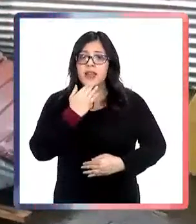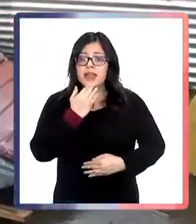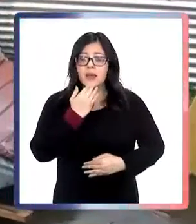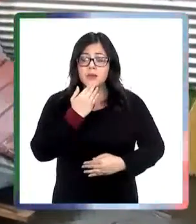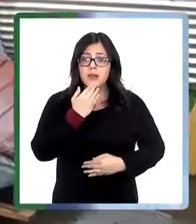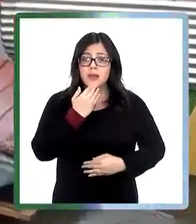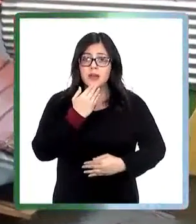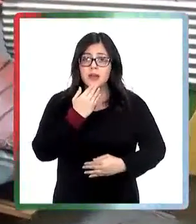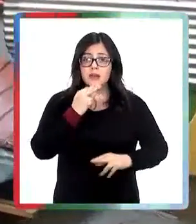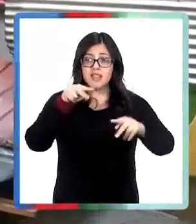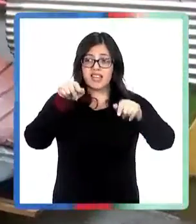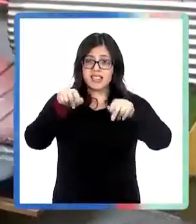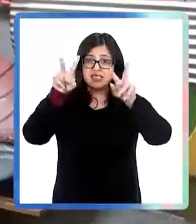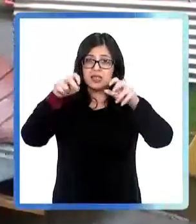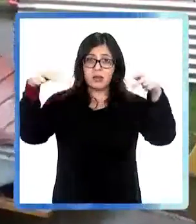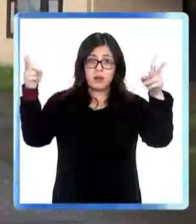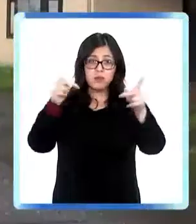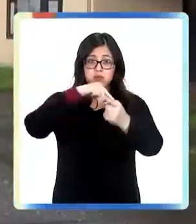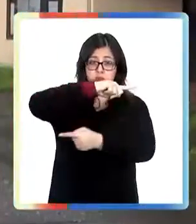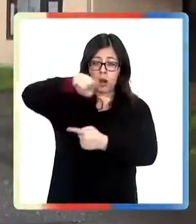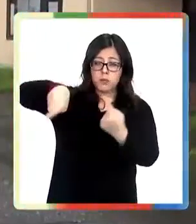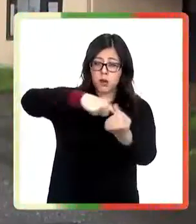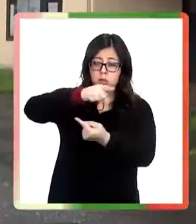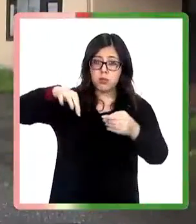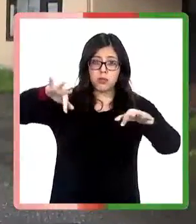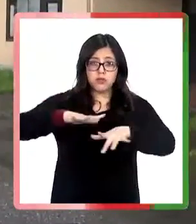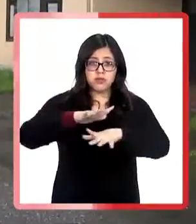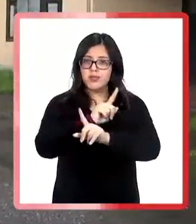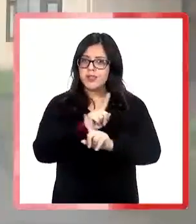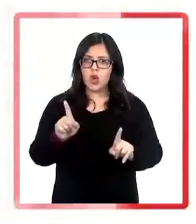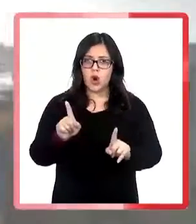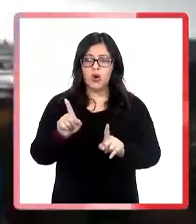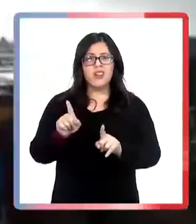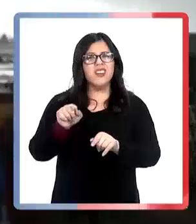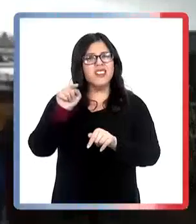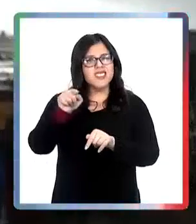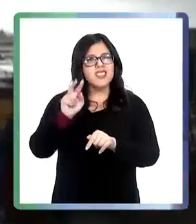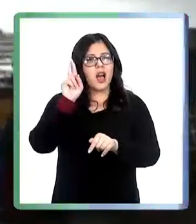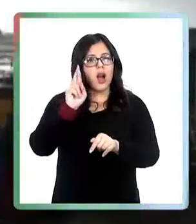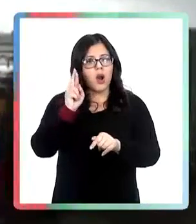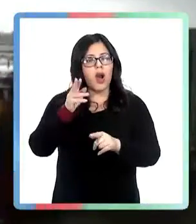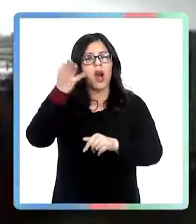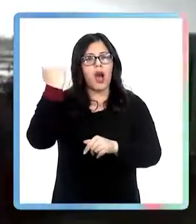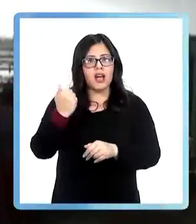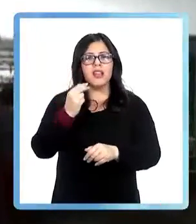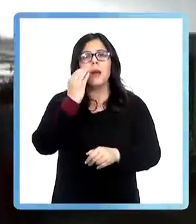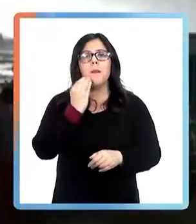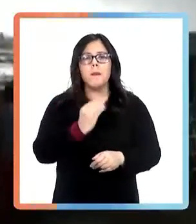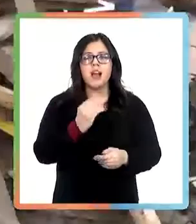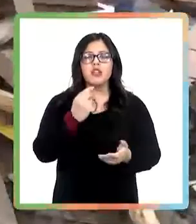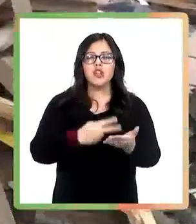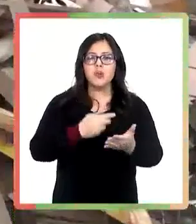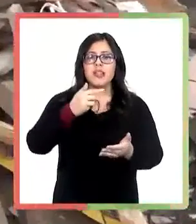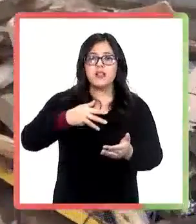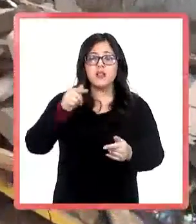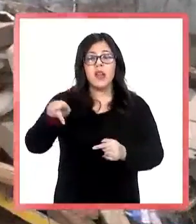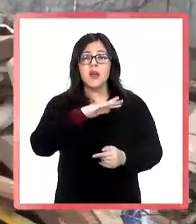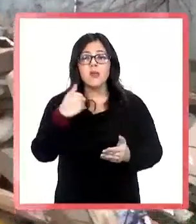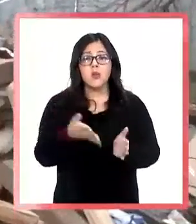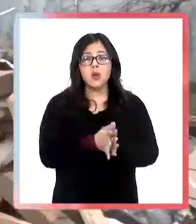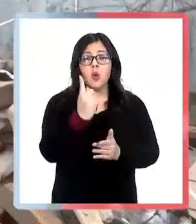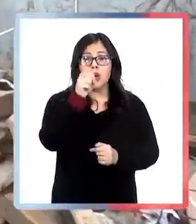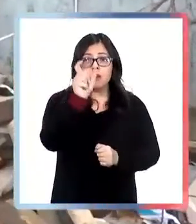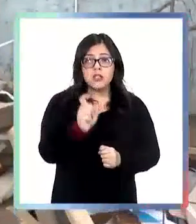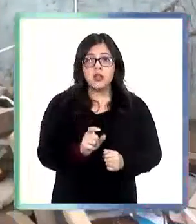se descartó que el fenómeno fuera una tromba marina, tal y como ocurrió en mayo del 2019. Murió una persona